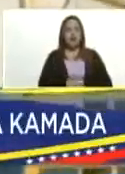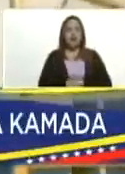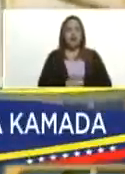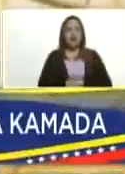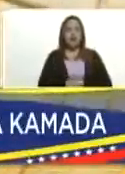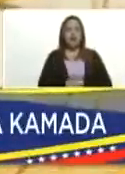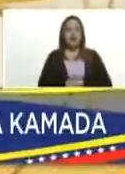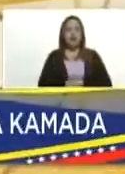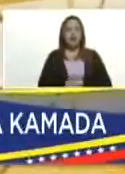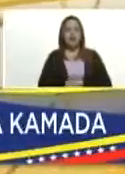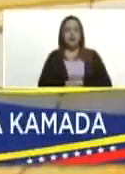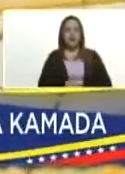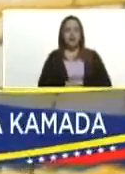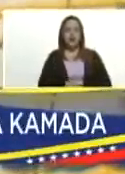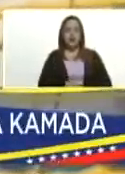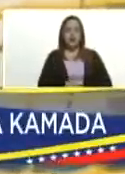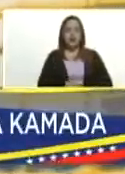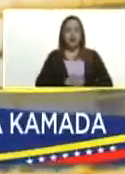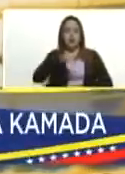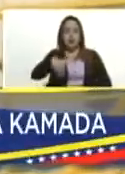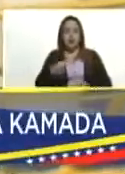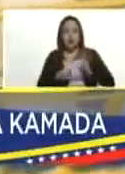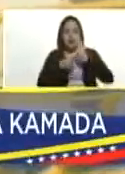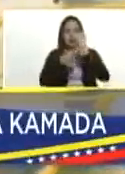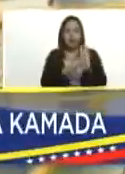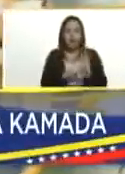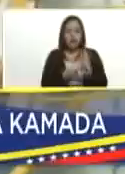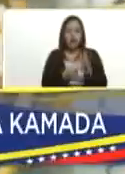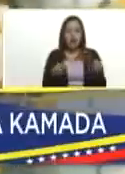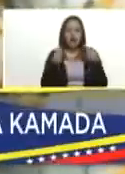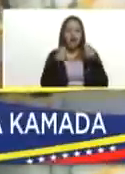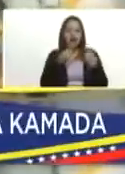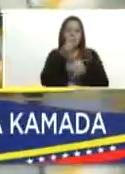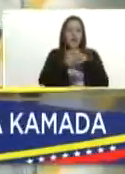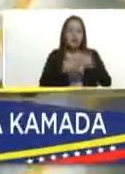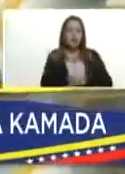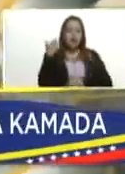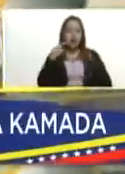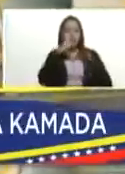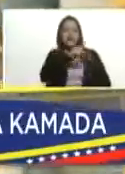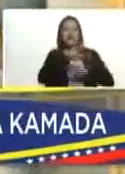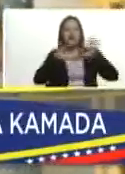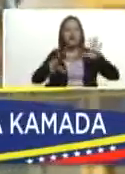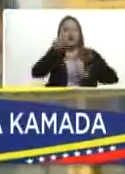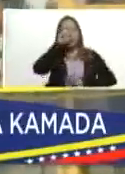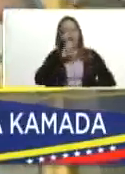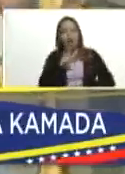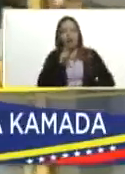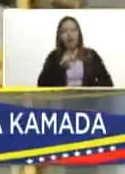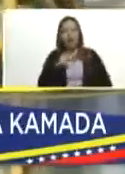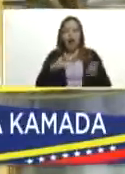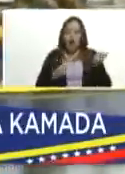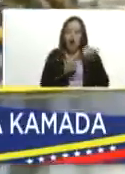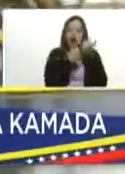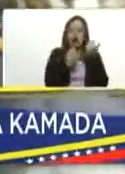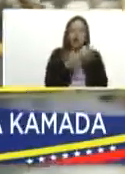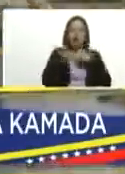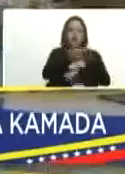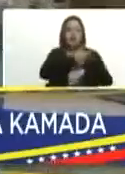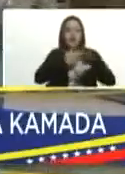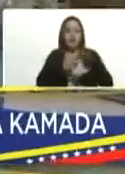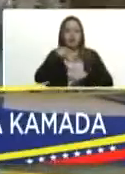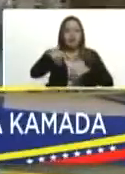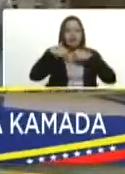desde aquí se puede demostrar cómo hace ya 18 años con créditos del gobierno